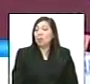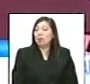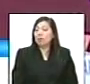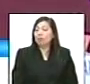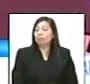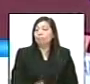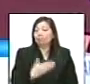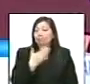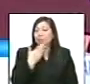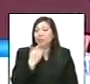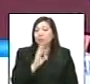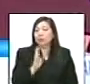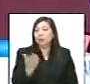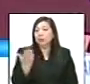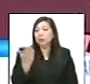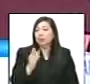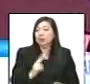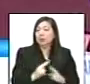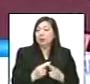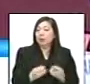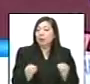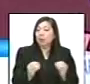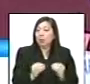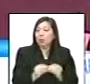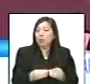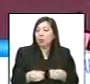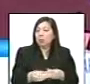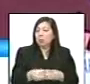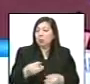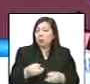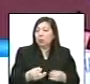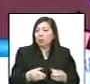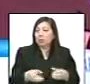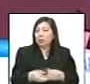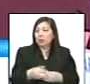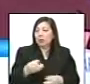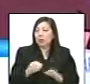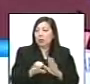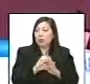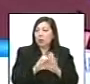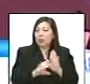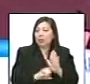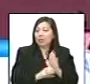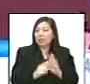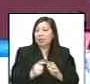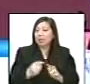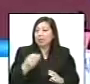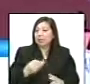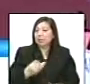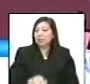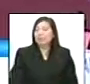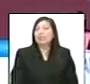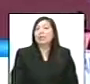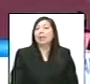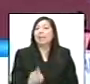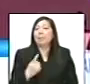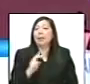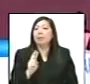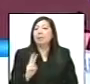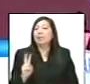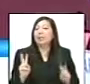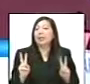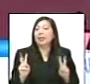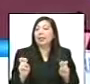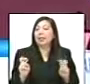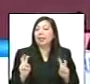muy conveniente que usted citara una reunión conjunta de la Comisión de Justicia con la Comisión de Constitución y la Comisión Especial para abordar el tema